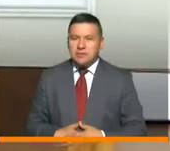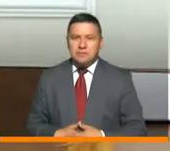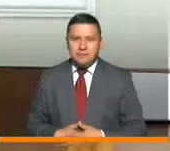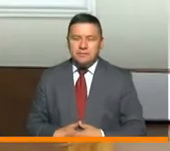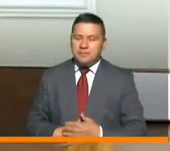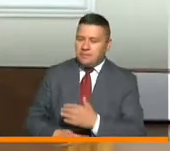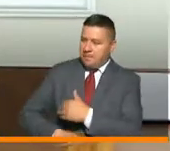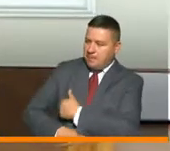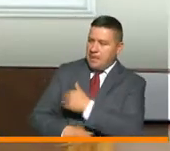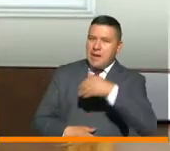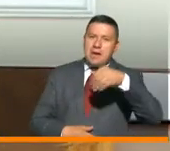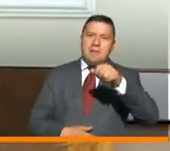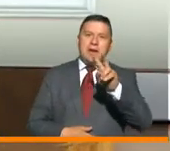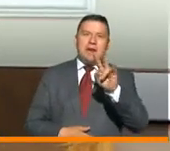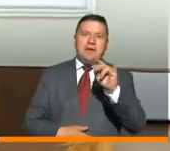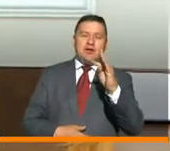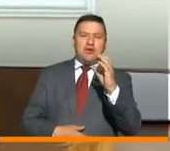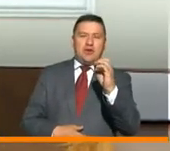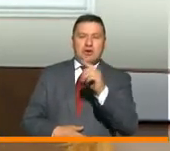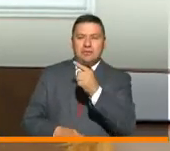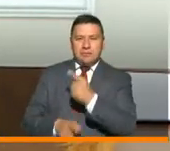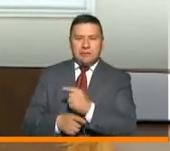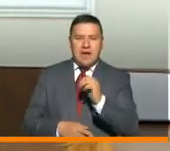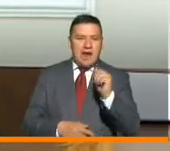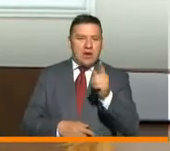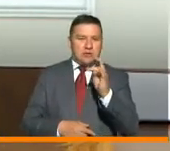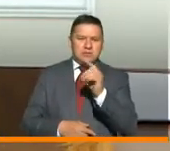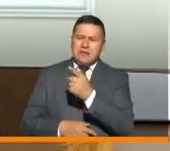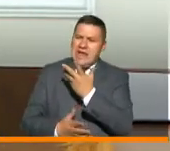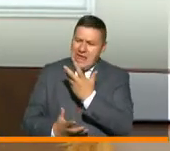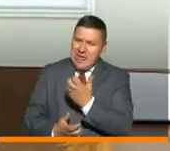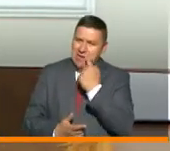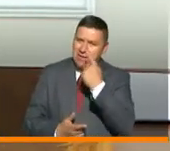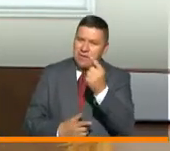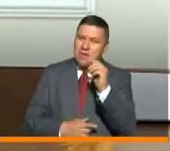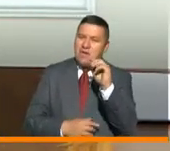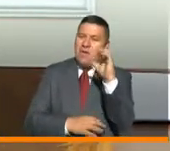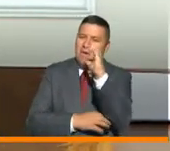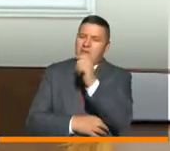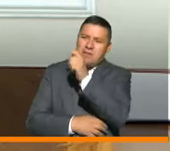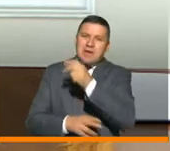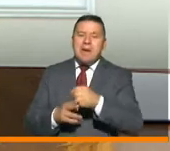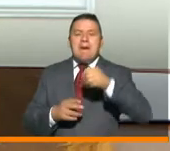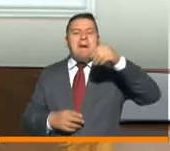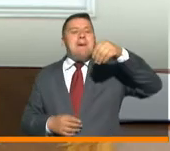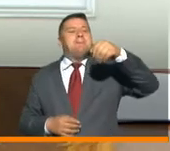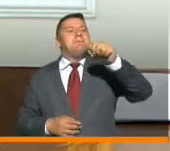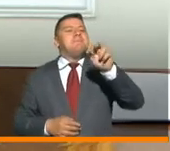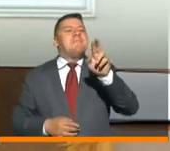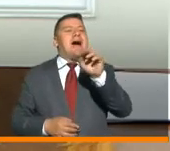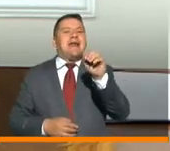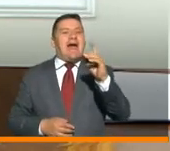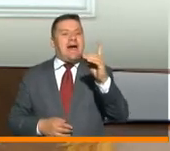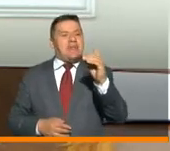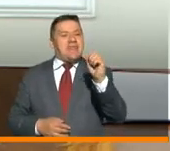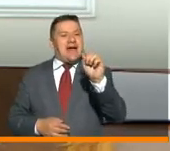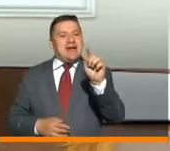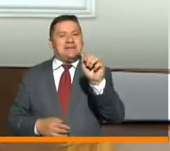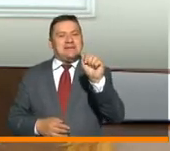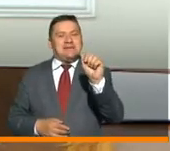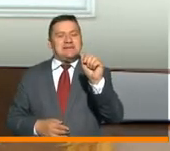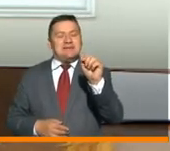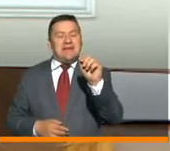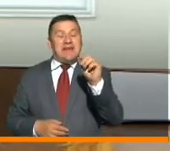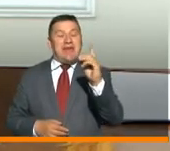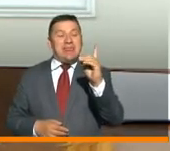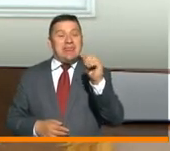Y ministra María Victoria, así como está el caso de don Agustín, también quiero que los colombianos vean el caso de María Daza, en cabeza de una estudiante